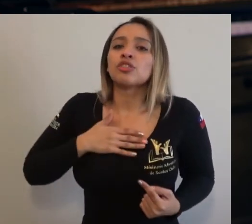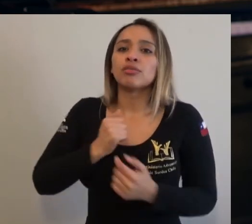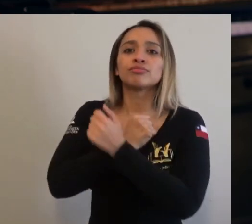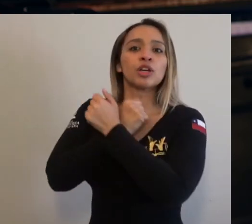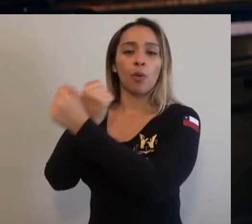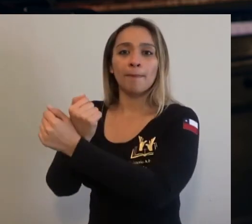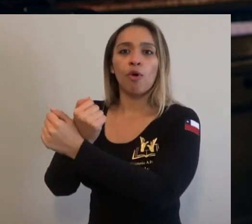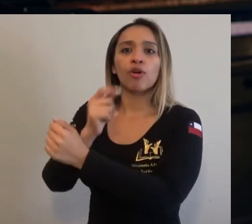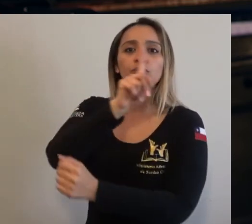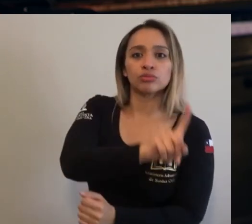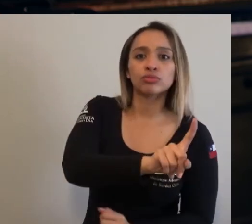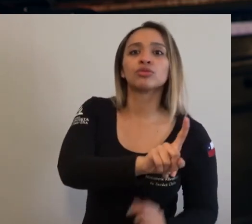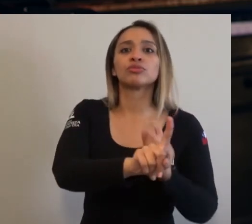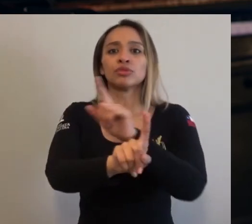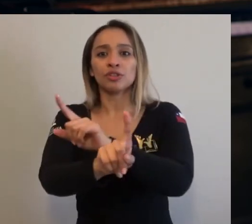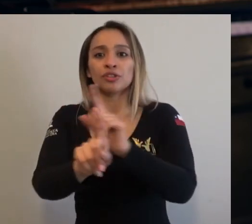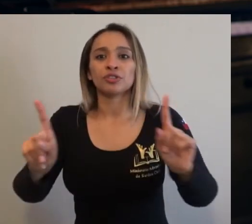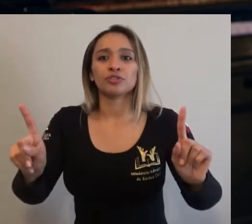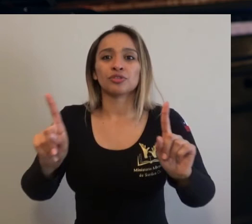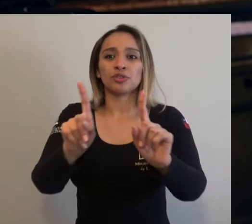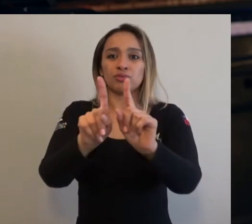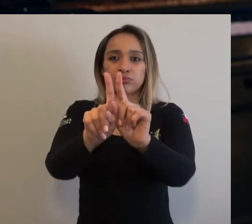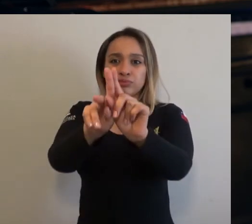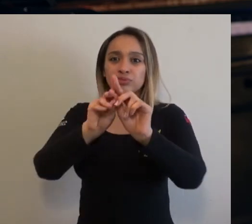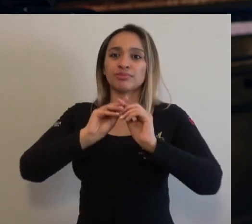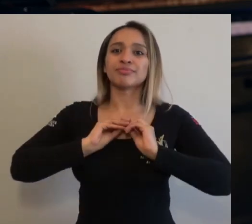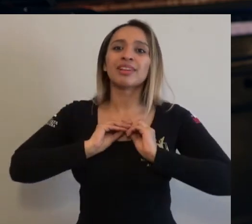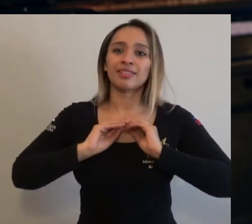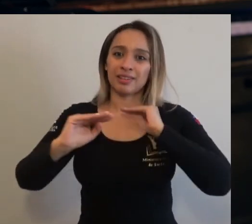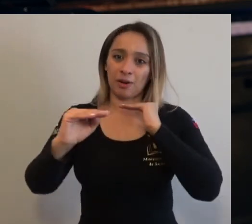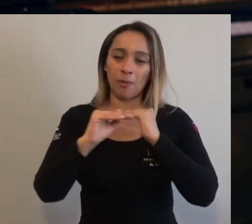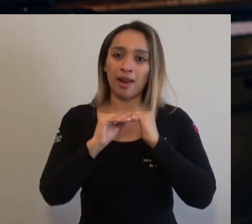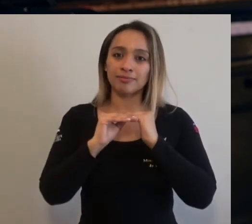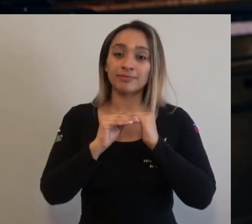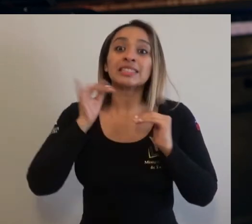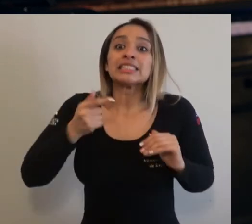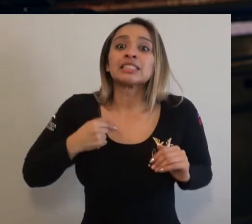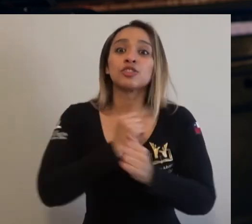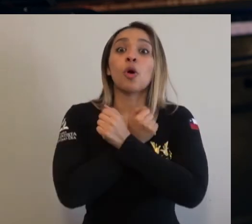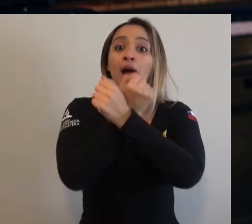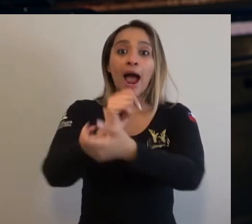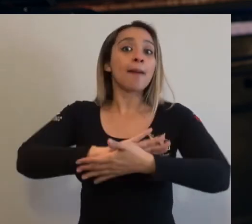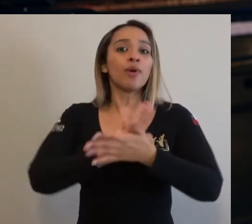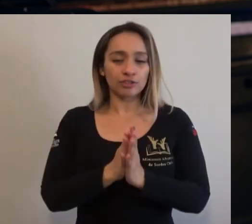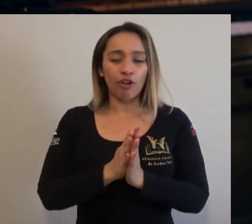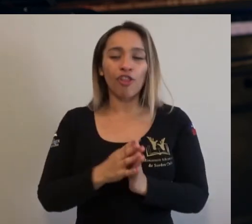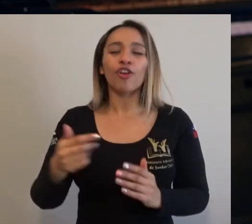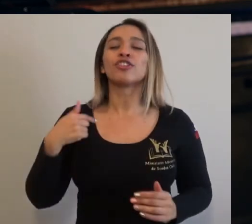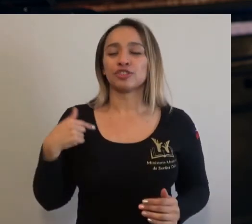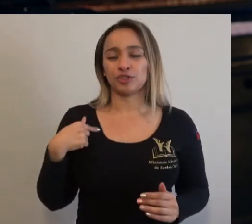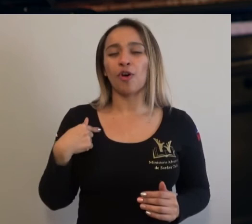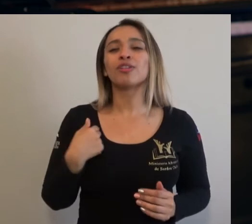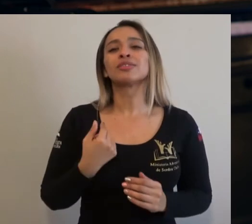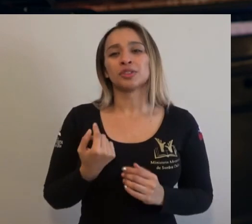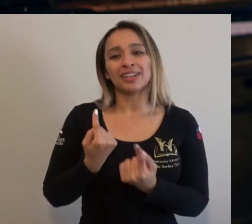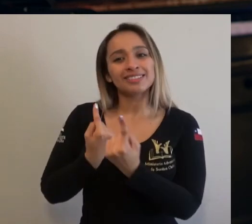con los otros. Entonces, si nosotros amamos a los demás, nosotros realmente somos discípulos del Señor. No